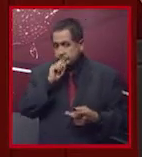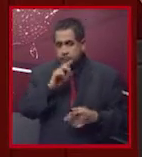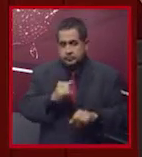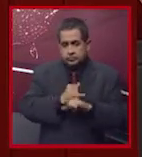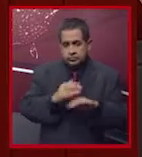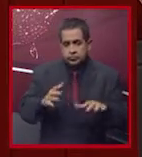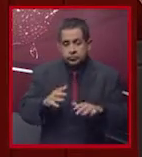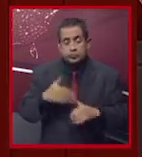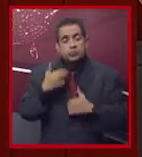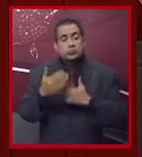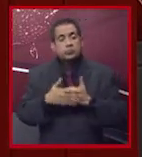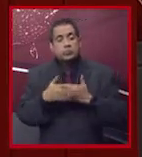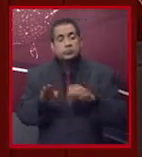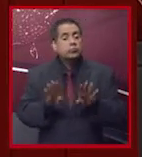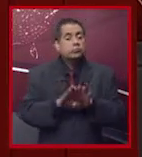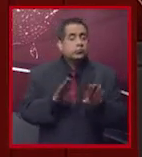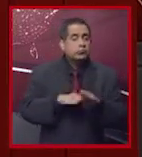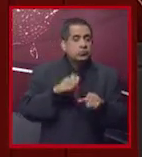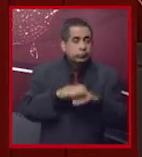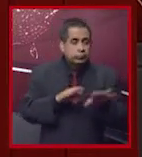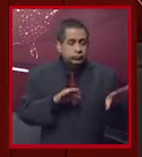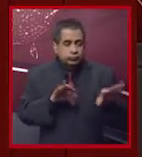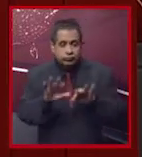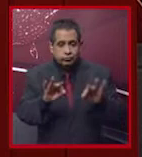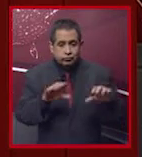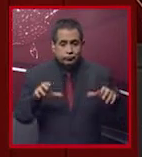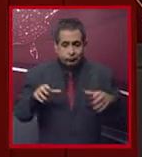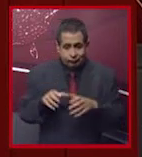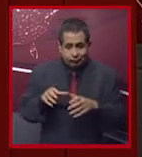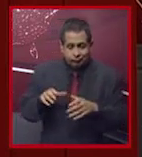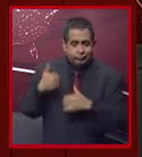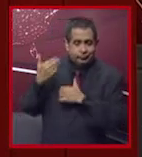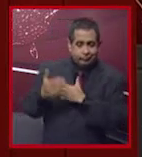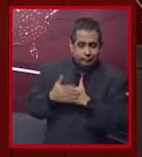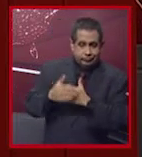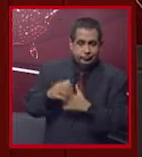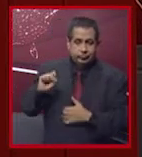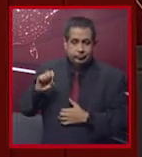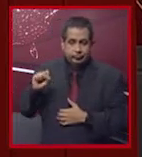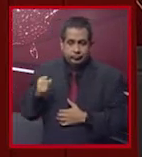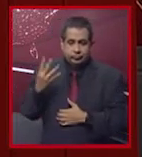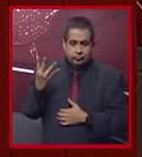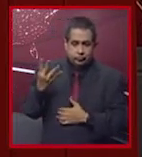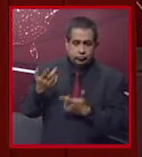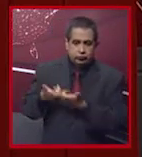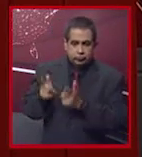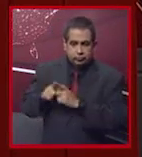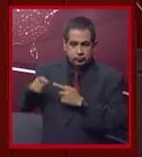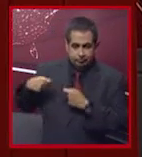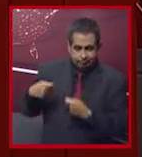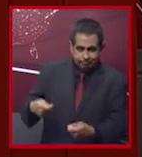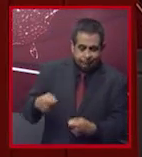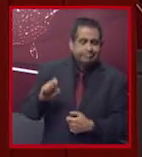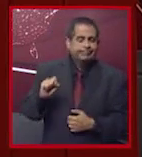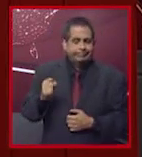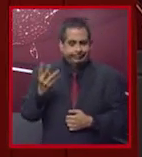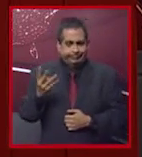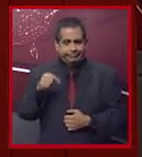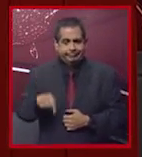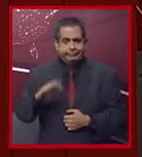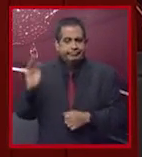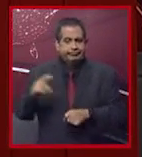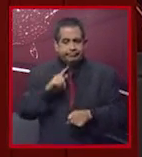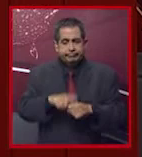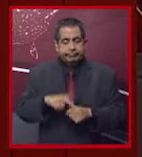información rumbo a la integración de lo que será la 64ª legislatura en el Congreso Federal, información que genera el